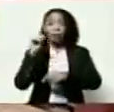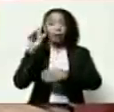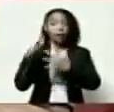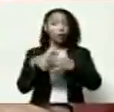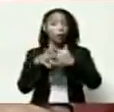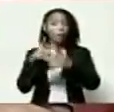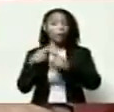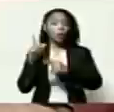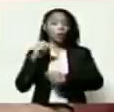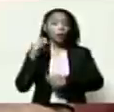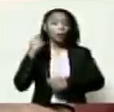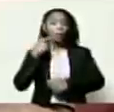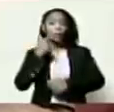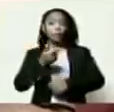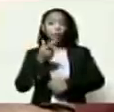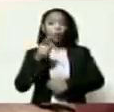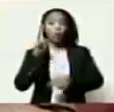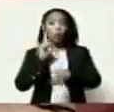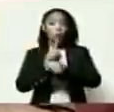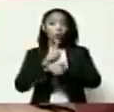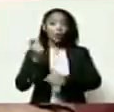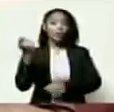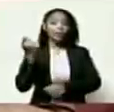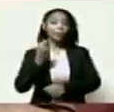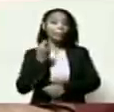hemos dicho que lo único es que tienen que pagarlo.